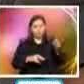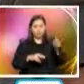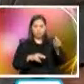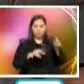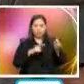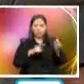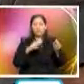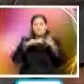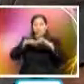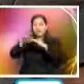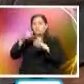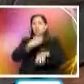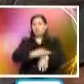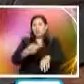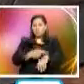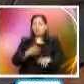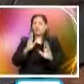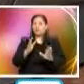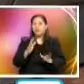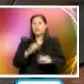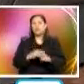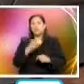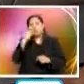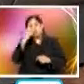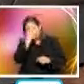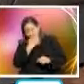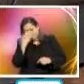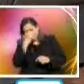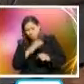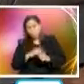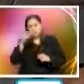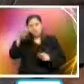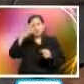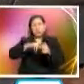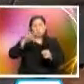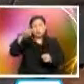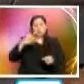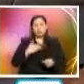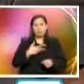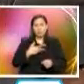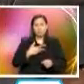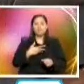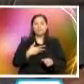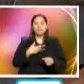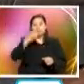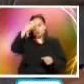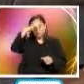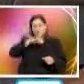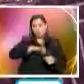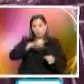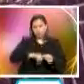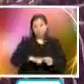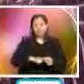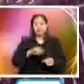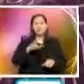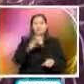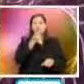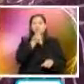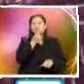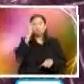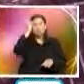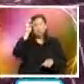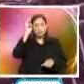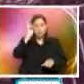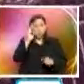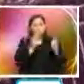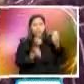y pues bueno, se hacen todos los trámites y todo eso que deben realizarse. Y allá en el hospital pues contamos con todos los especialistas. Entonces, los niños con síndrome de Down, a pesar de